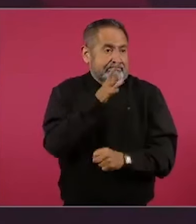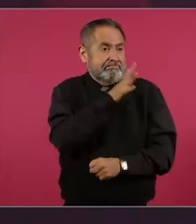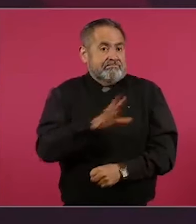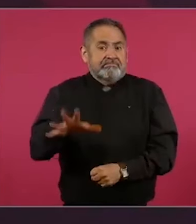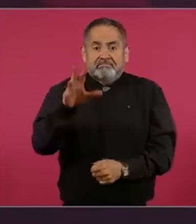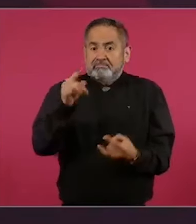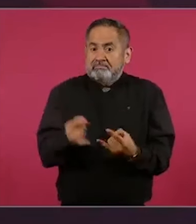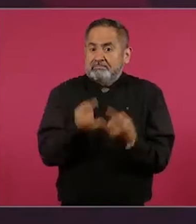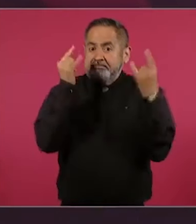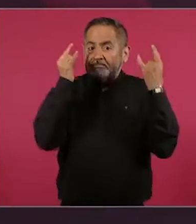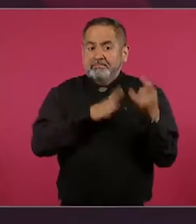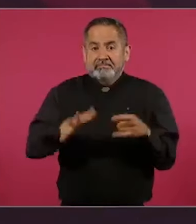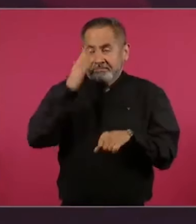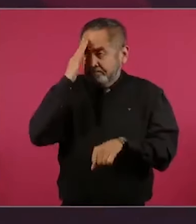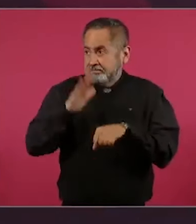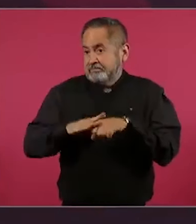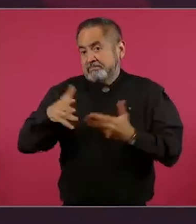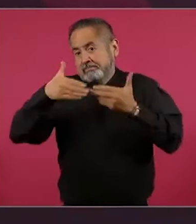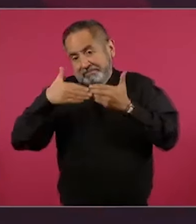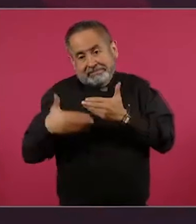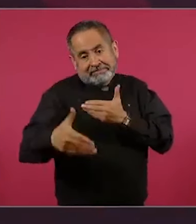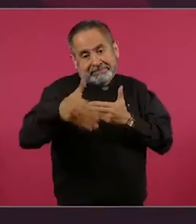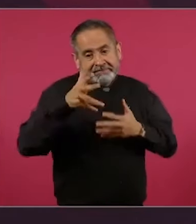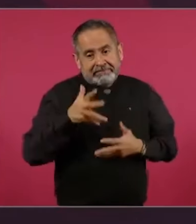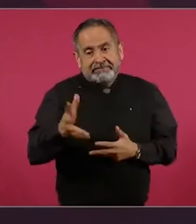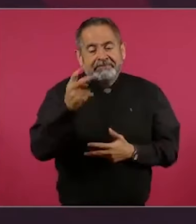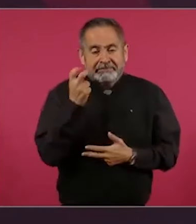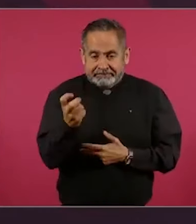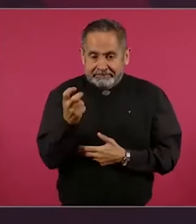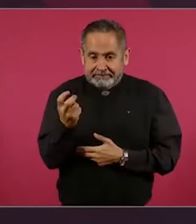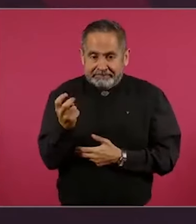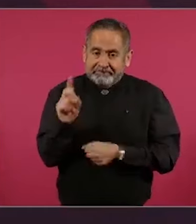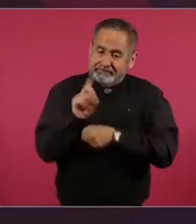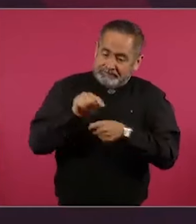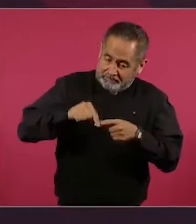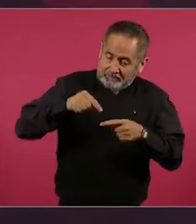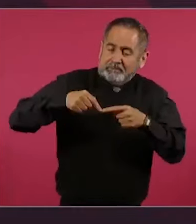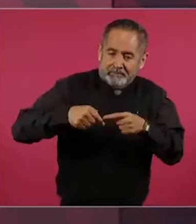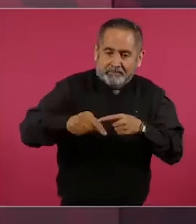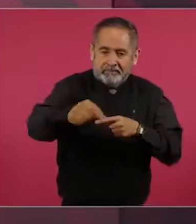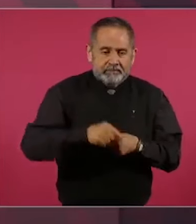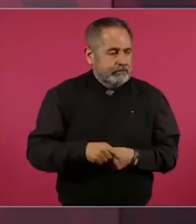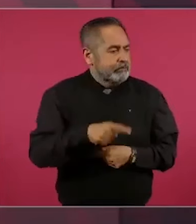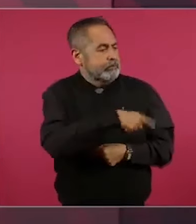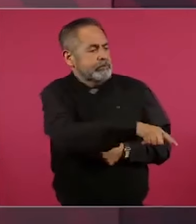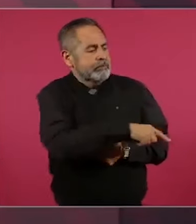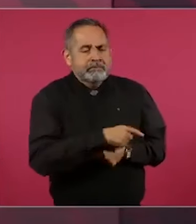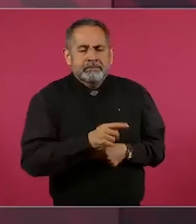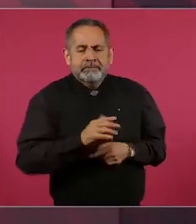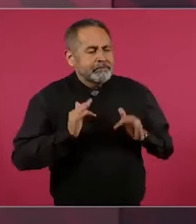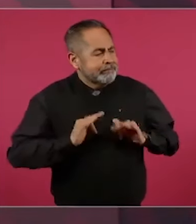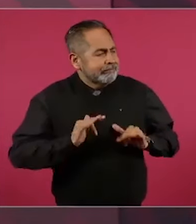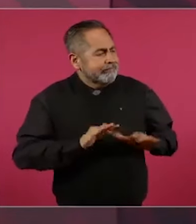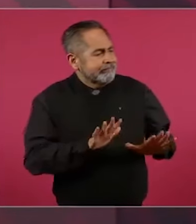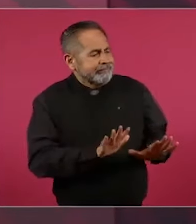histórico, excepcional, y que se serenen, porque